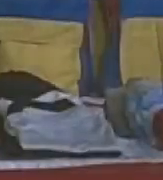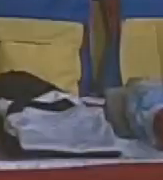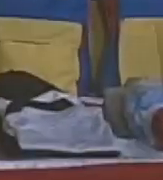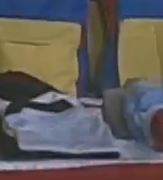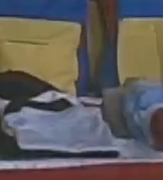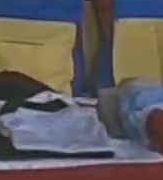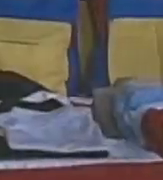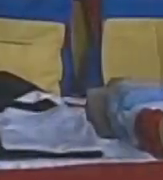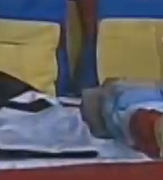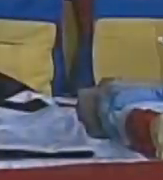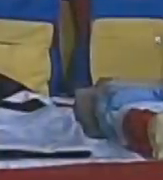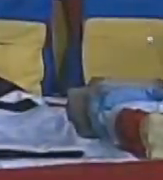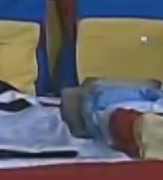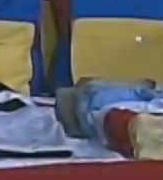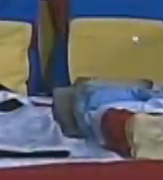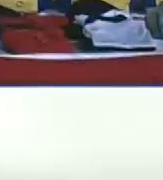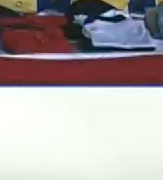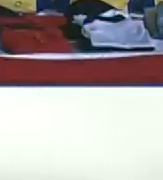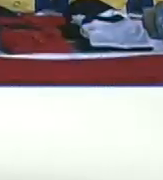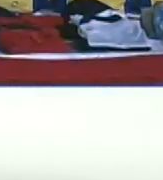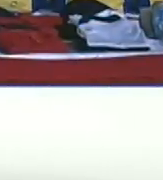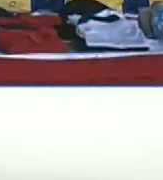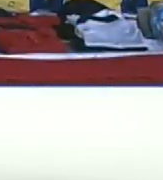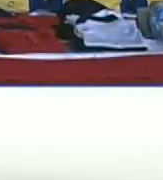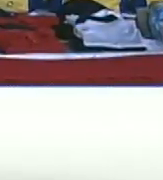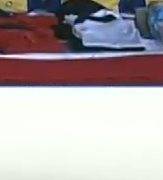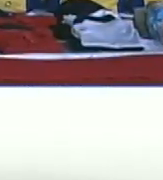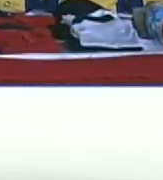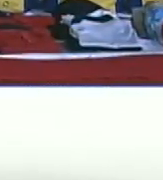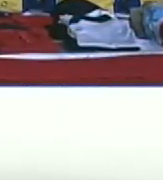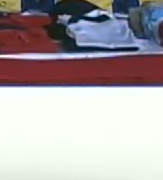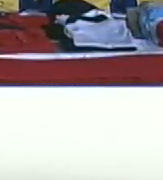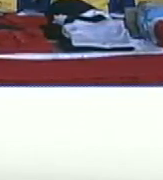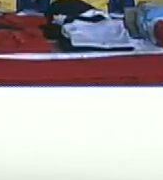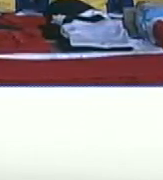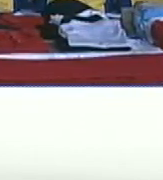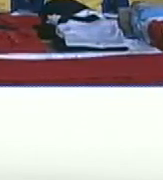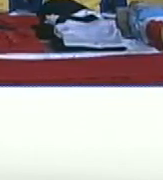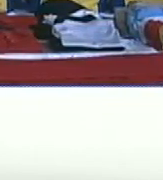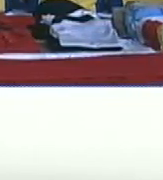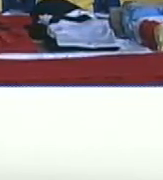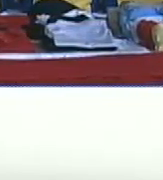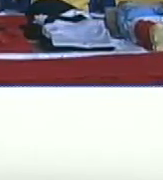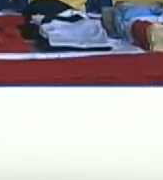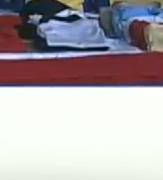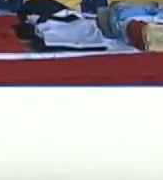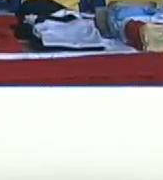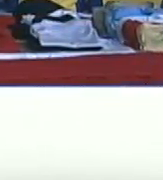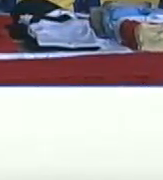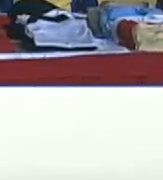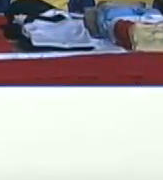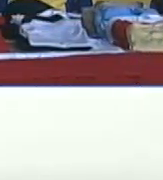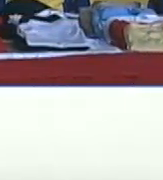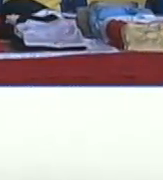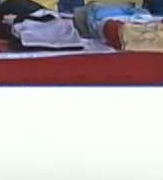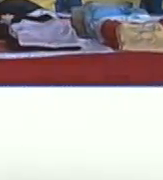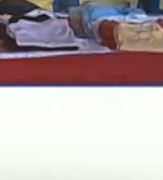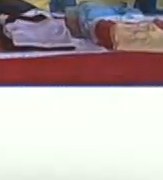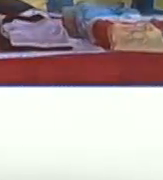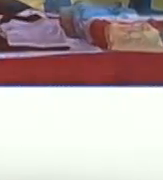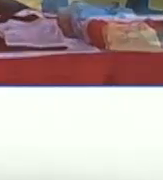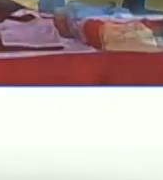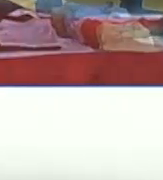Portuguesa, Barina, Guárico. Bueno, de punta a punta todo el país. De punta a punta.